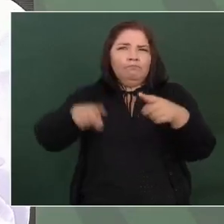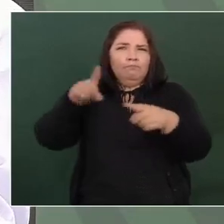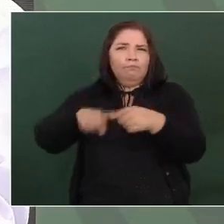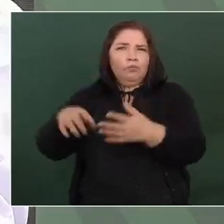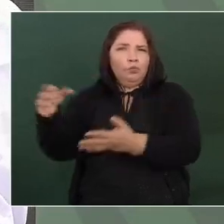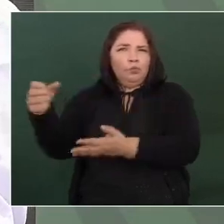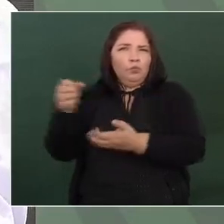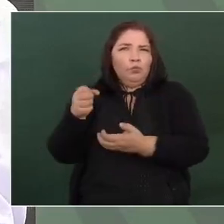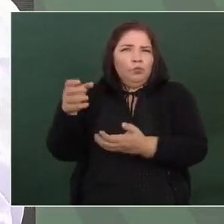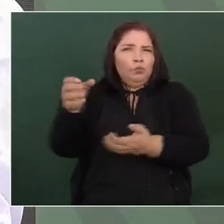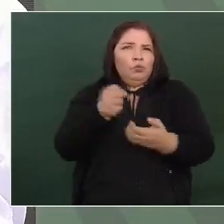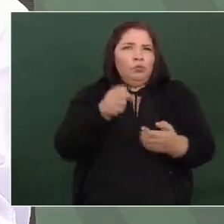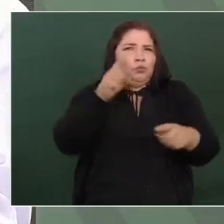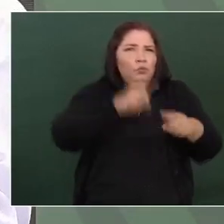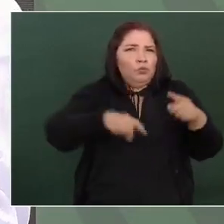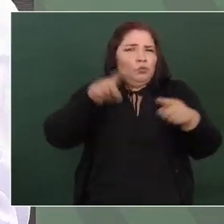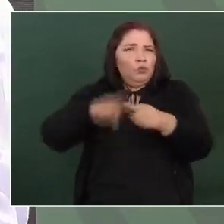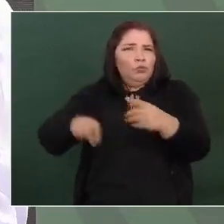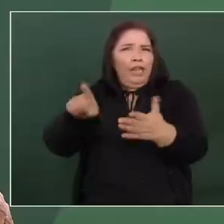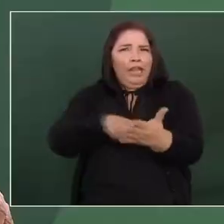fideicomisos porque